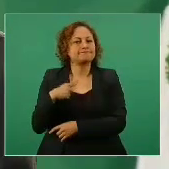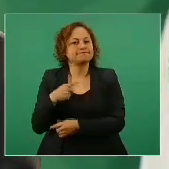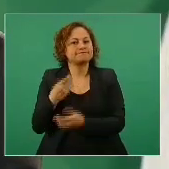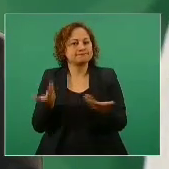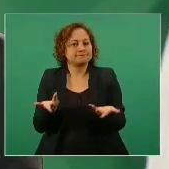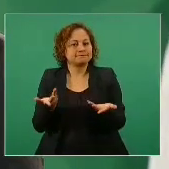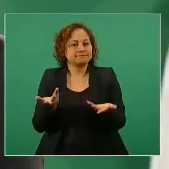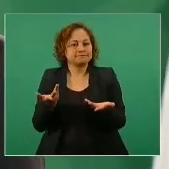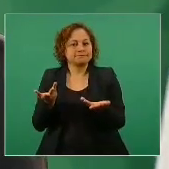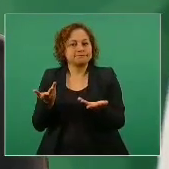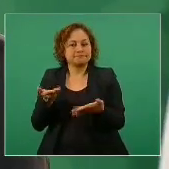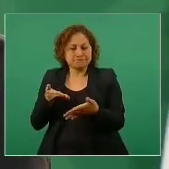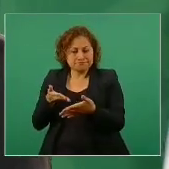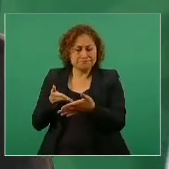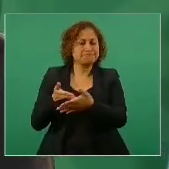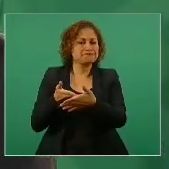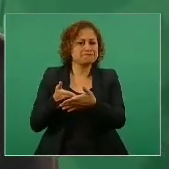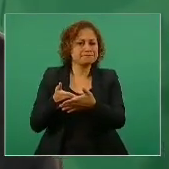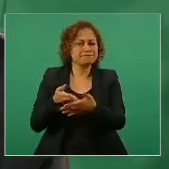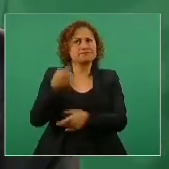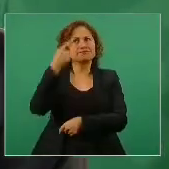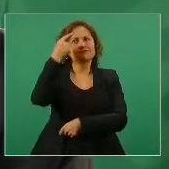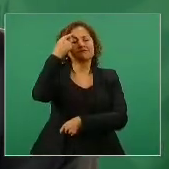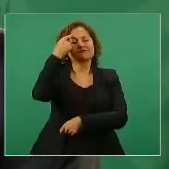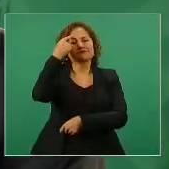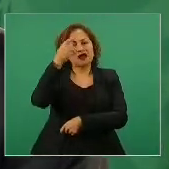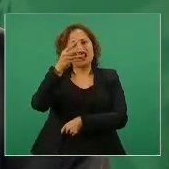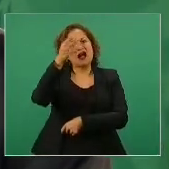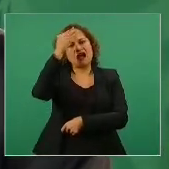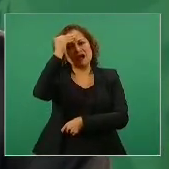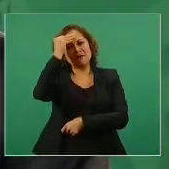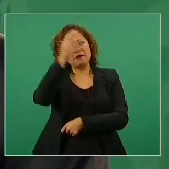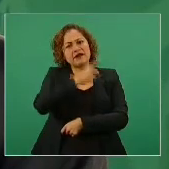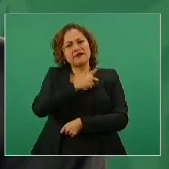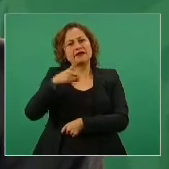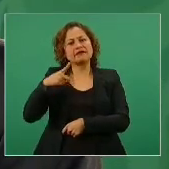y hay que aprender a evadir